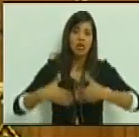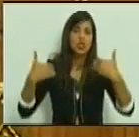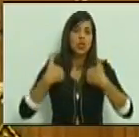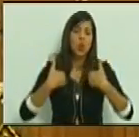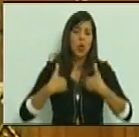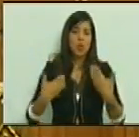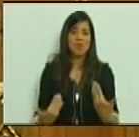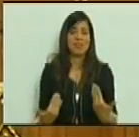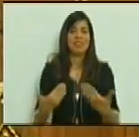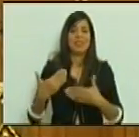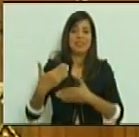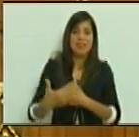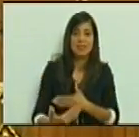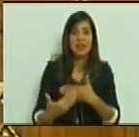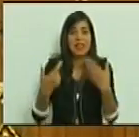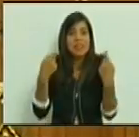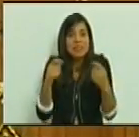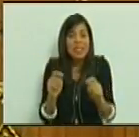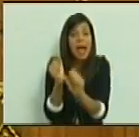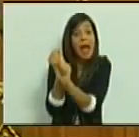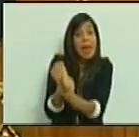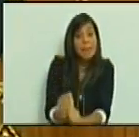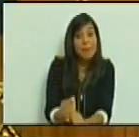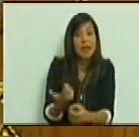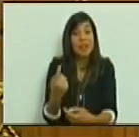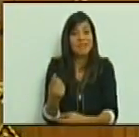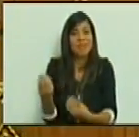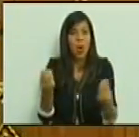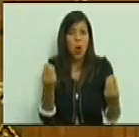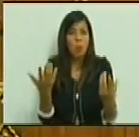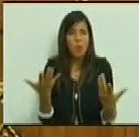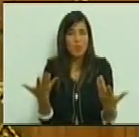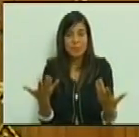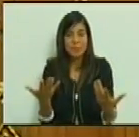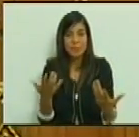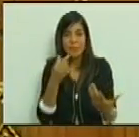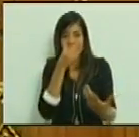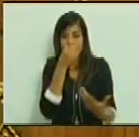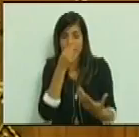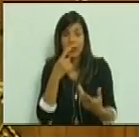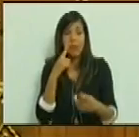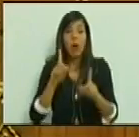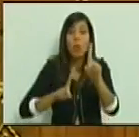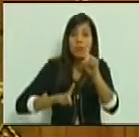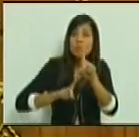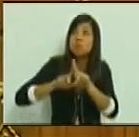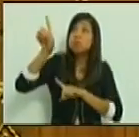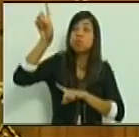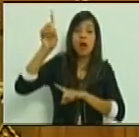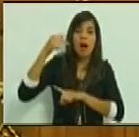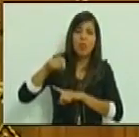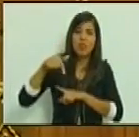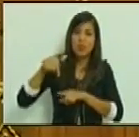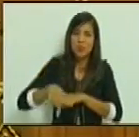esperando una herramienta que nos permita que esos cohetes que tenemos allí ahorita en mínimo